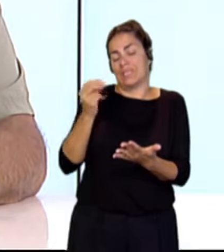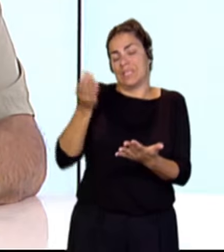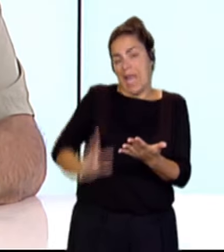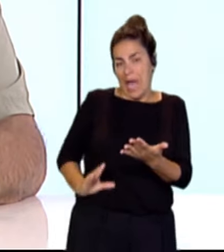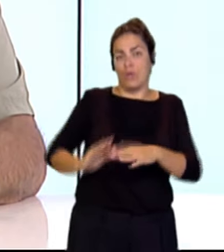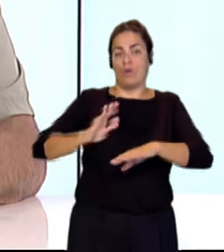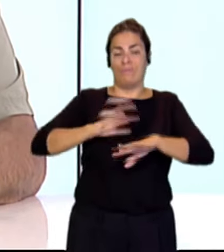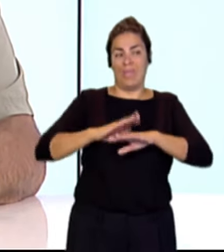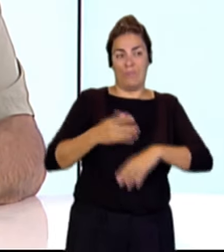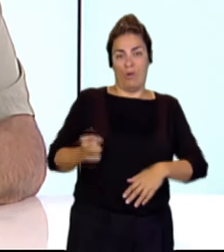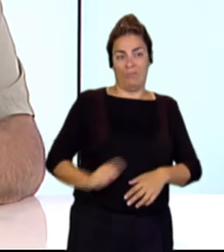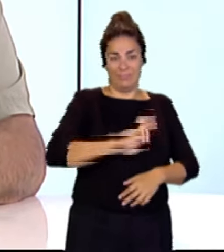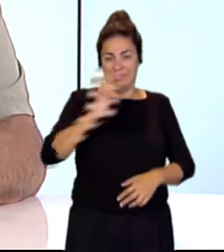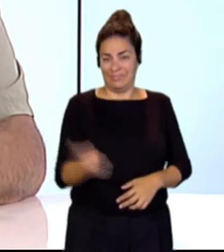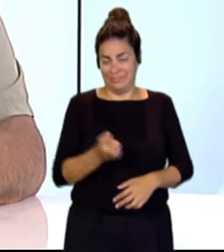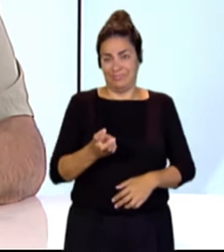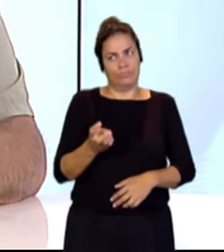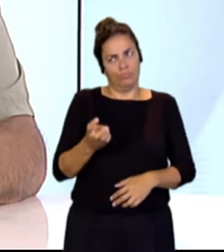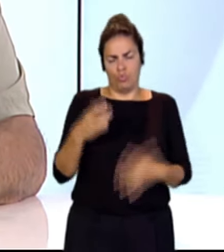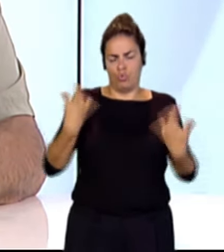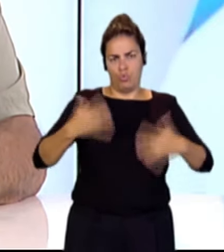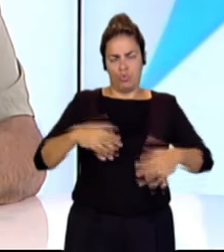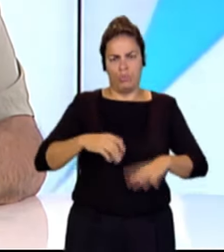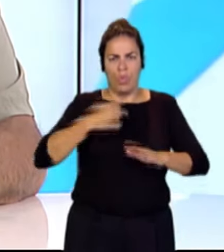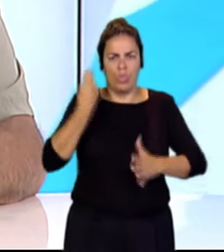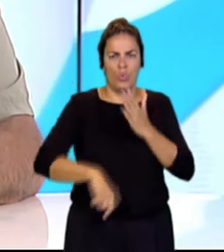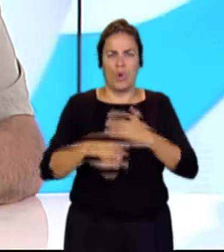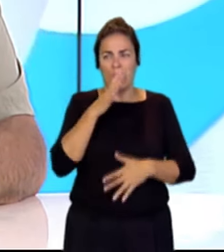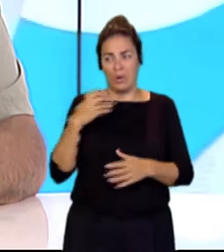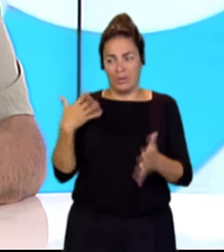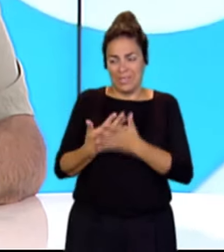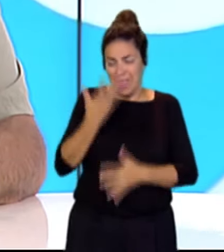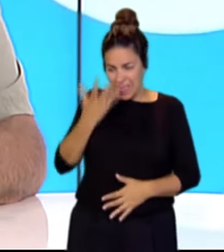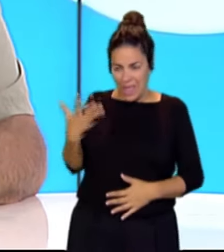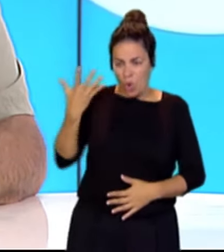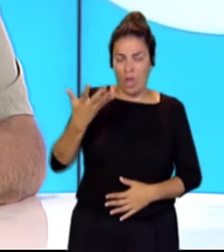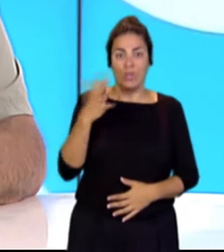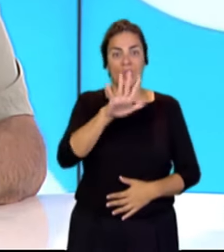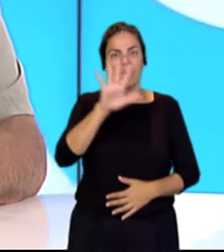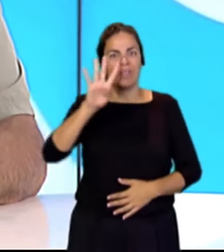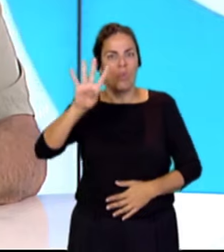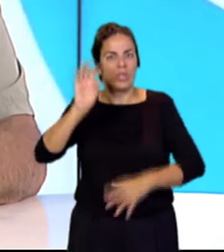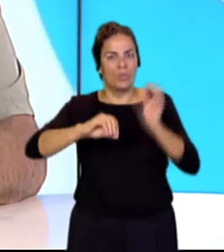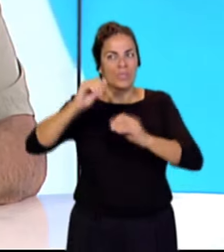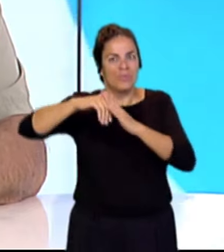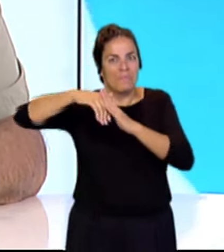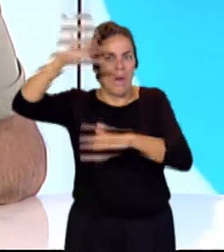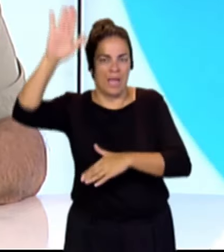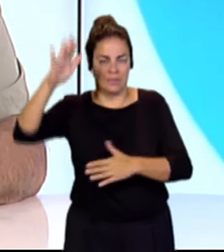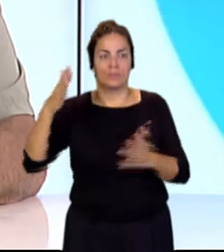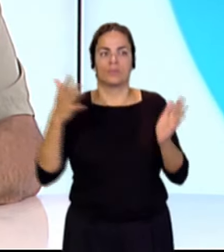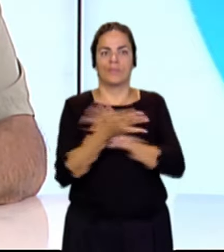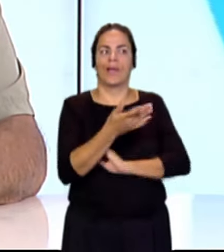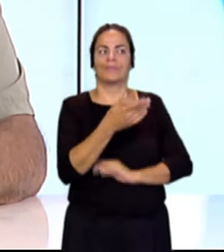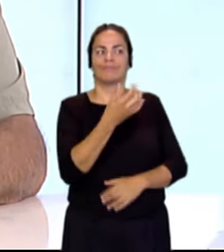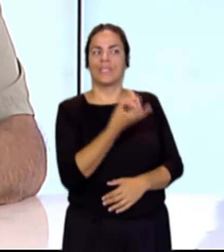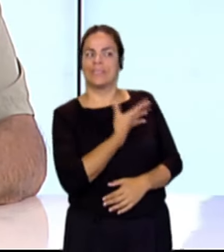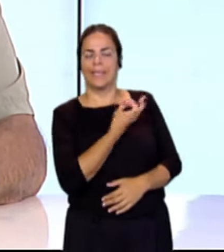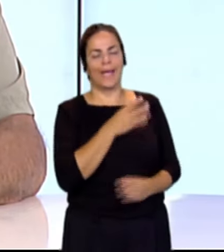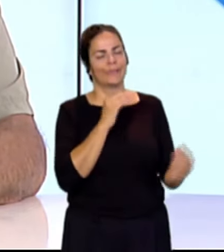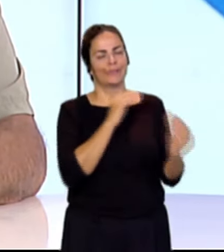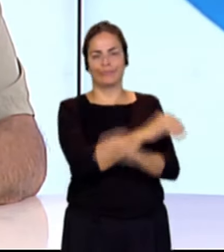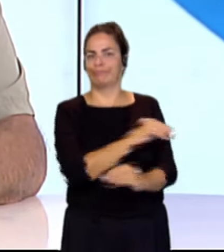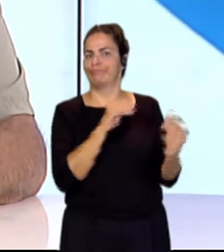dura de asimilar más de un 54 por en los últimos 5 años y tuvimos diferencias con respecto a a los sindicatos en